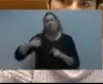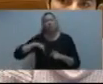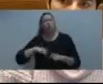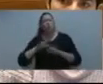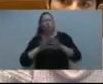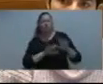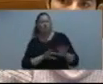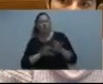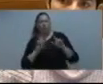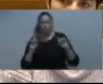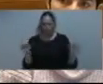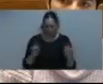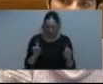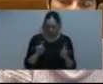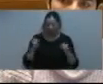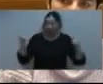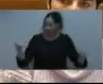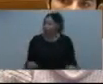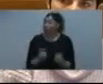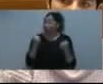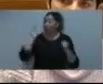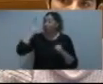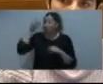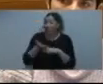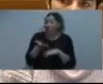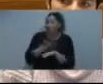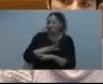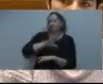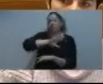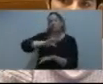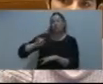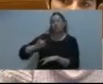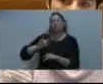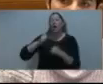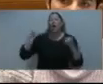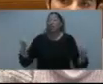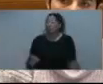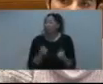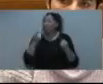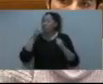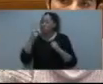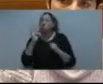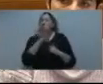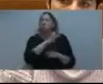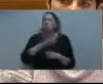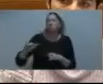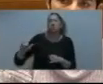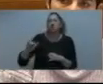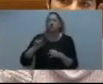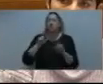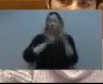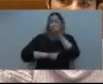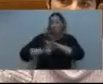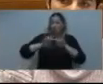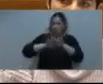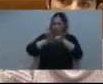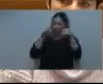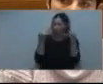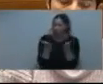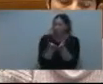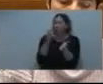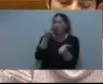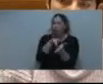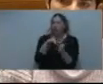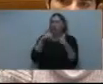actuaciones sobre el prerrománico? Sí. ¿Se han hecho actuaciones positivas? Sí. ¿Se ha abordado el problema en su globalidad de manera que los asturianos